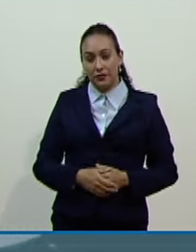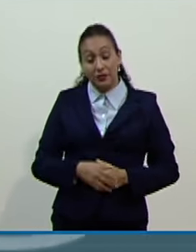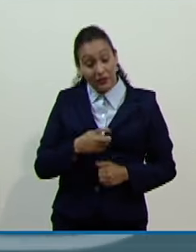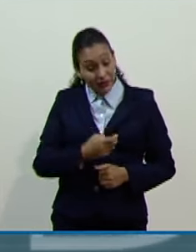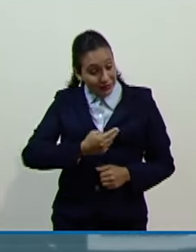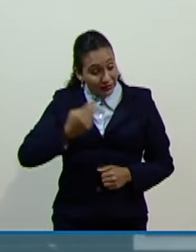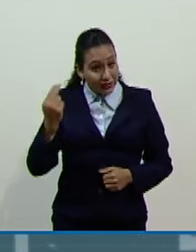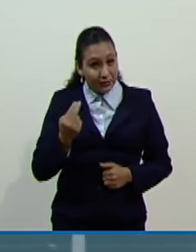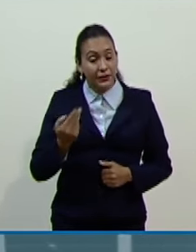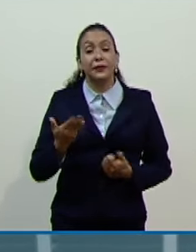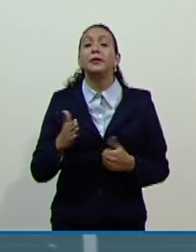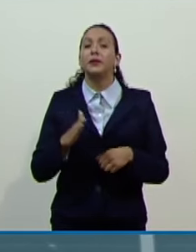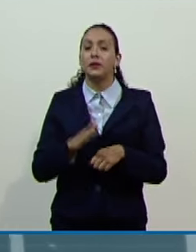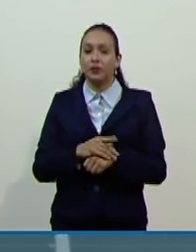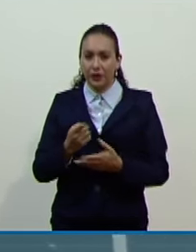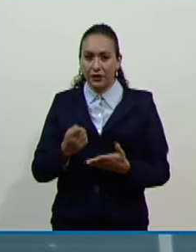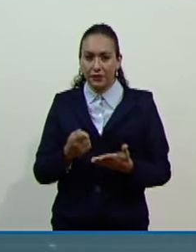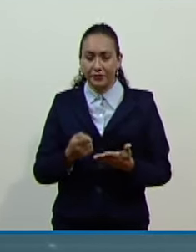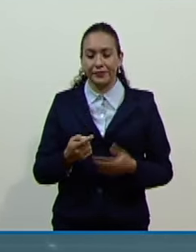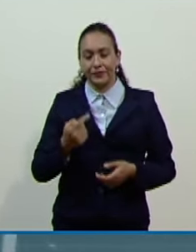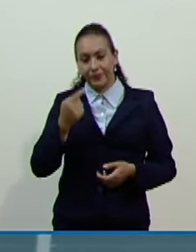y demás normatividad.